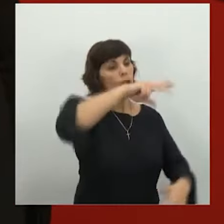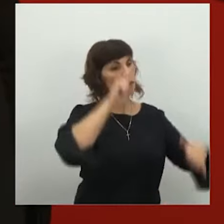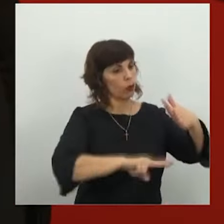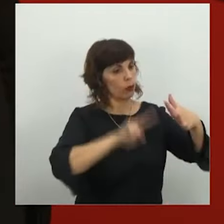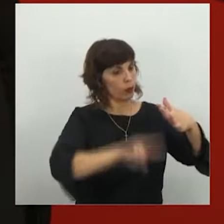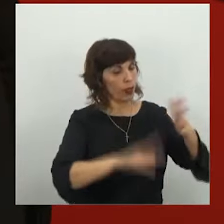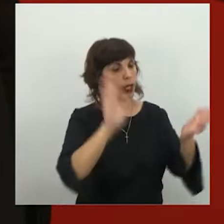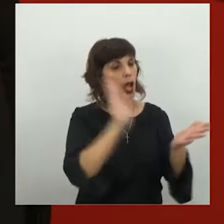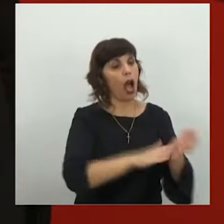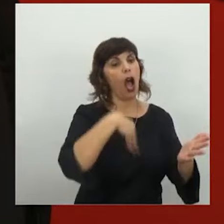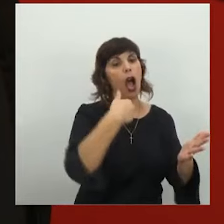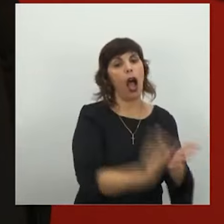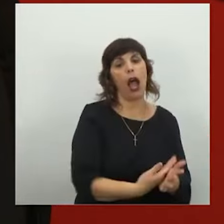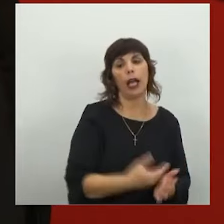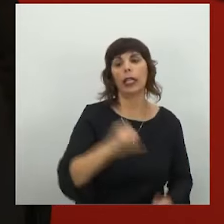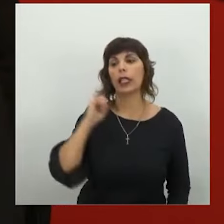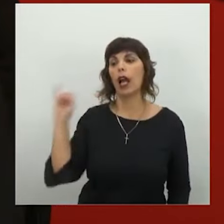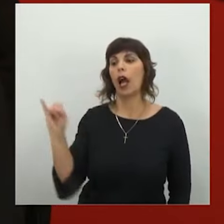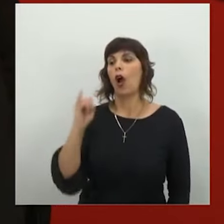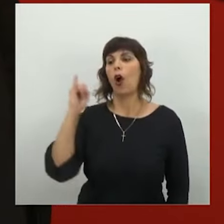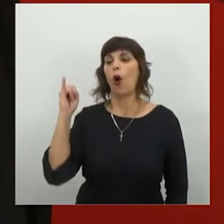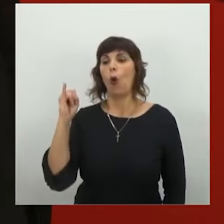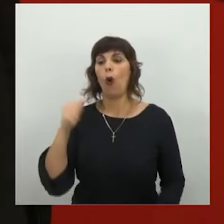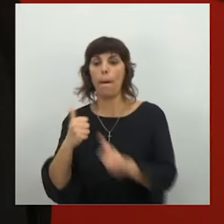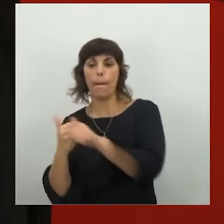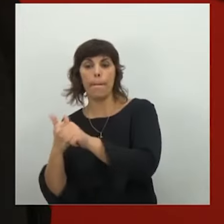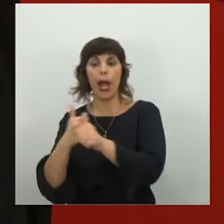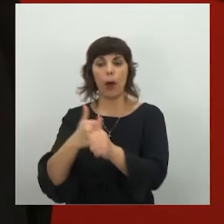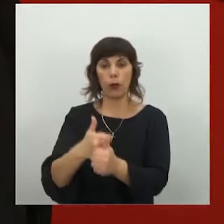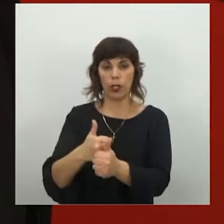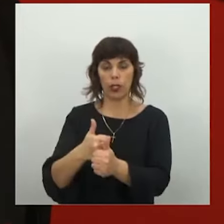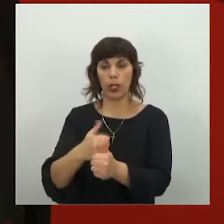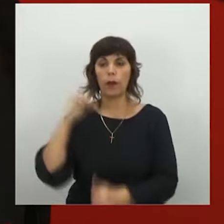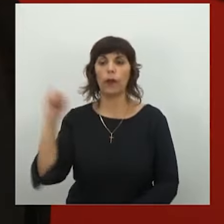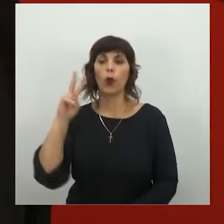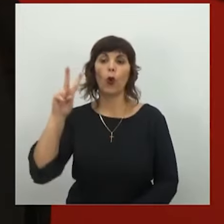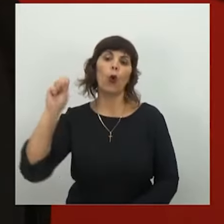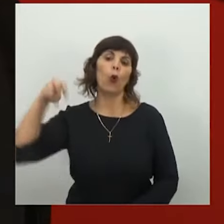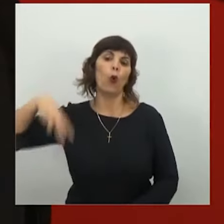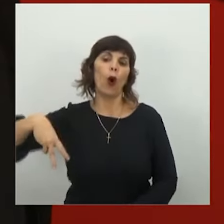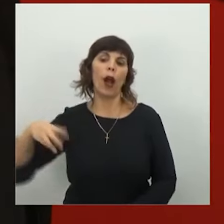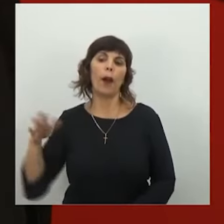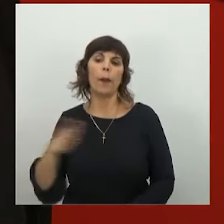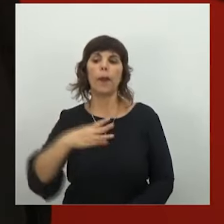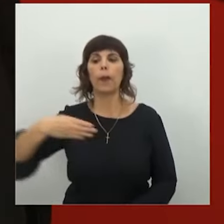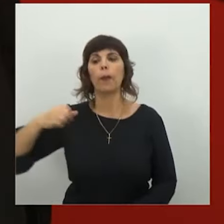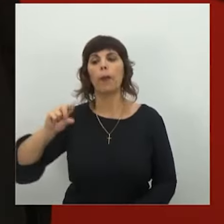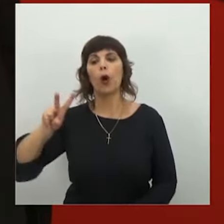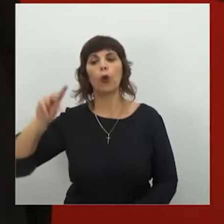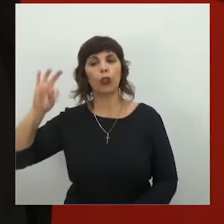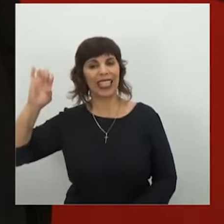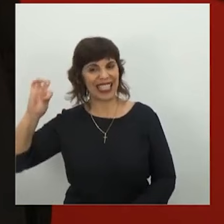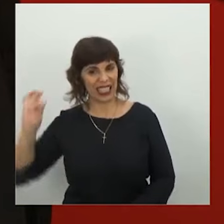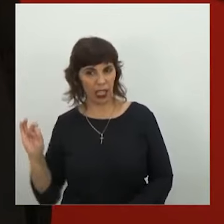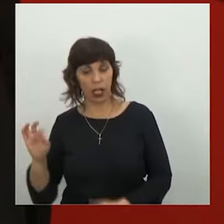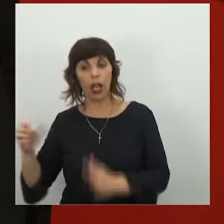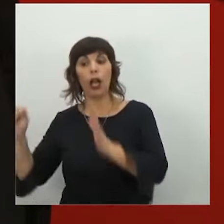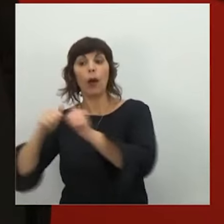Juan. El apóstol Pablo tiene razón cuando dice en Romanos 6:14 que tú y yo estamos bajo